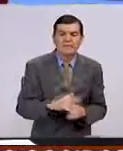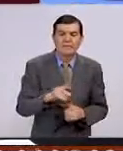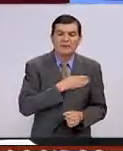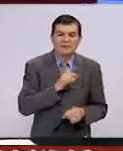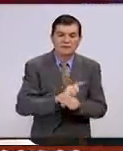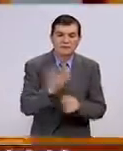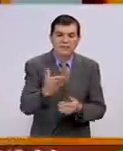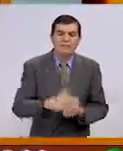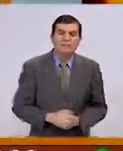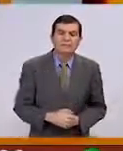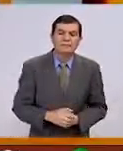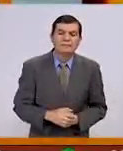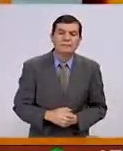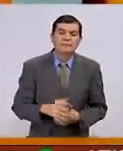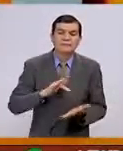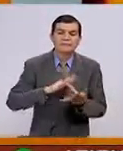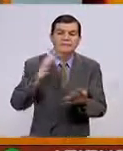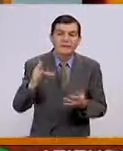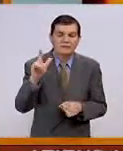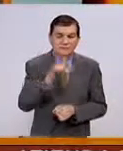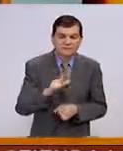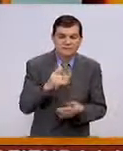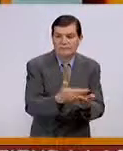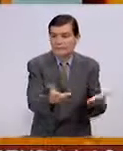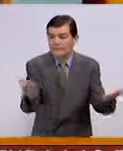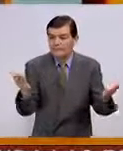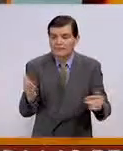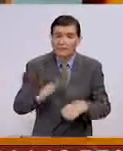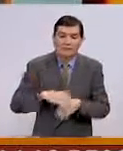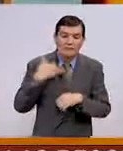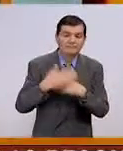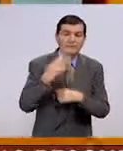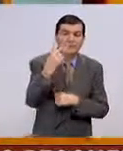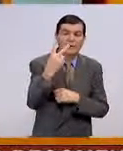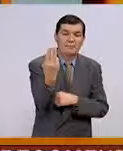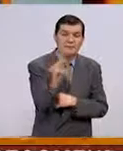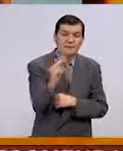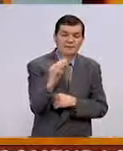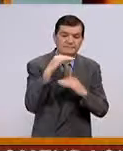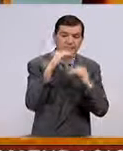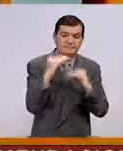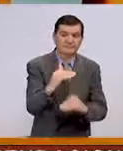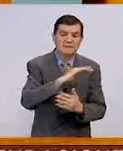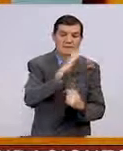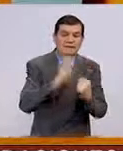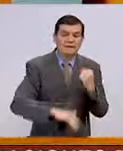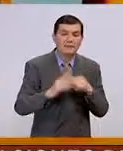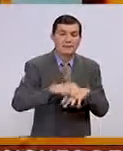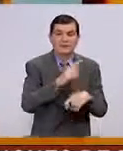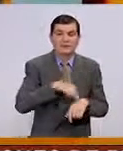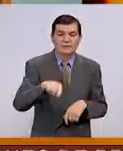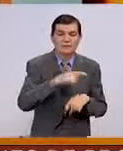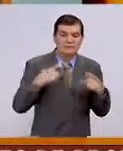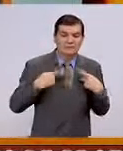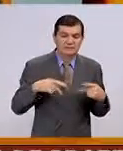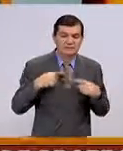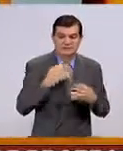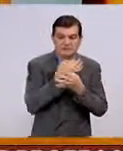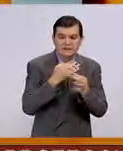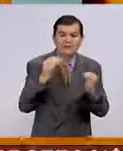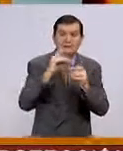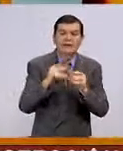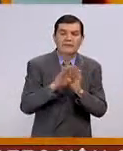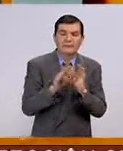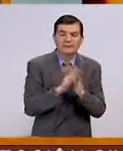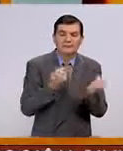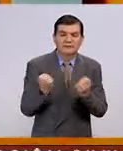víctor gracias buen lunes a todos el próximo 2 de mayo vence el plazo para que las personas físicas presenten su declaración anual